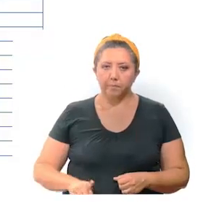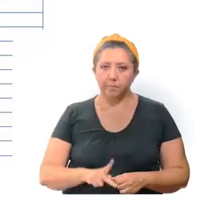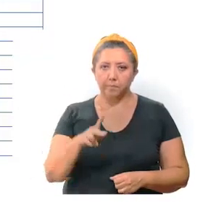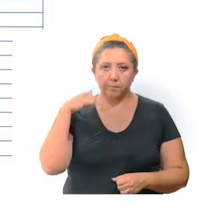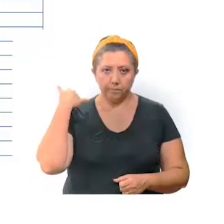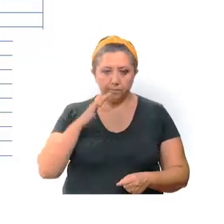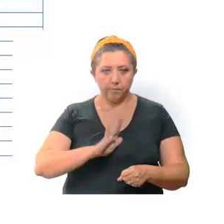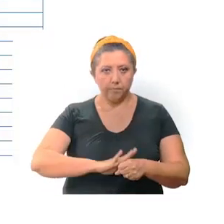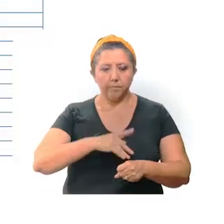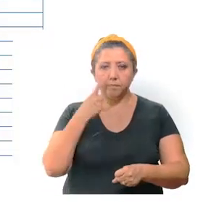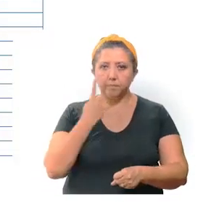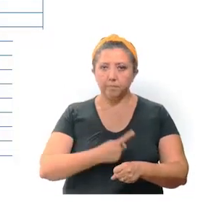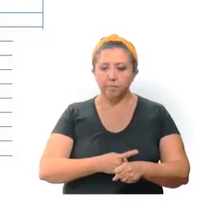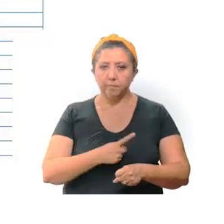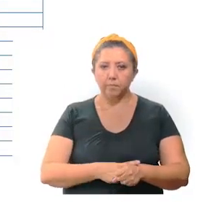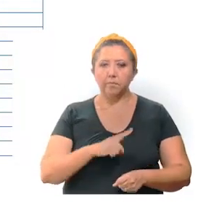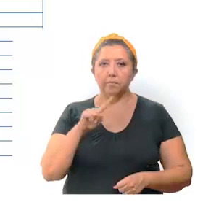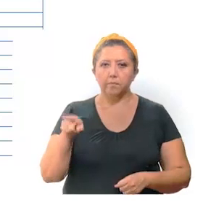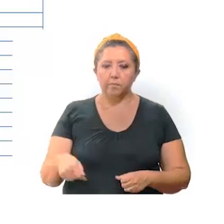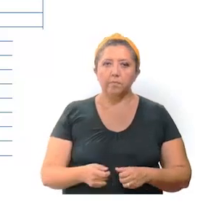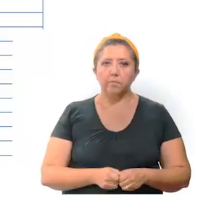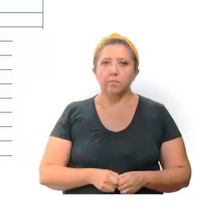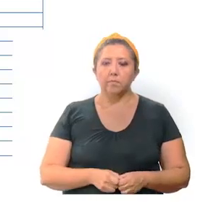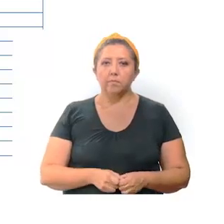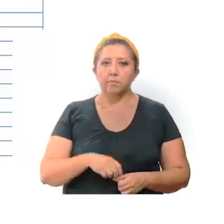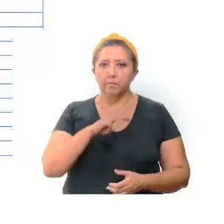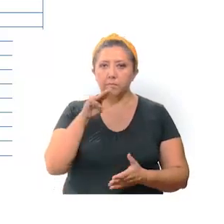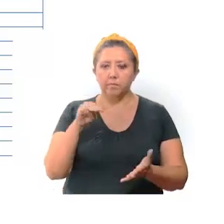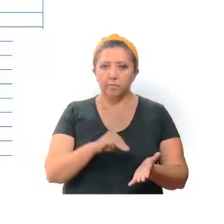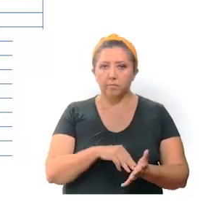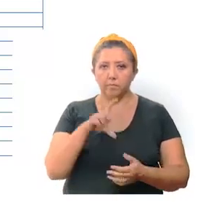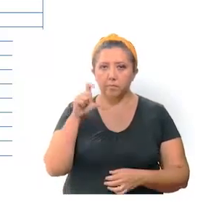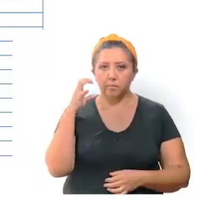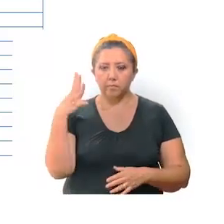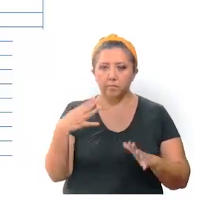de Yucatán con mayor número de personas contagiadas son Mérida con